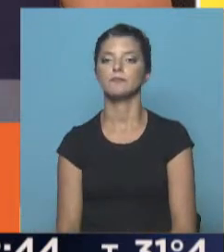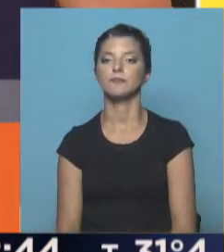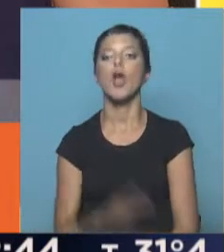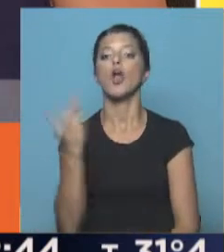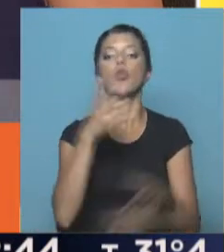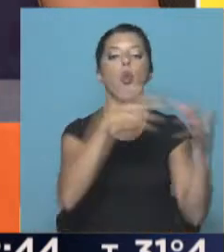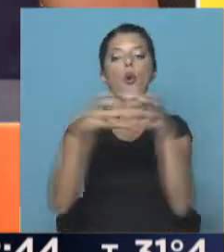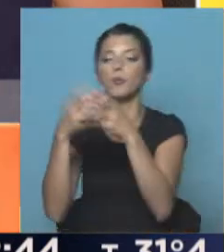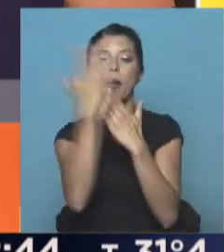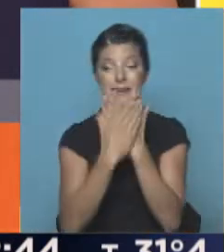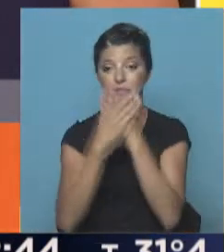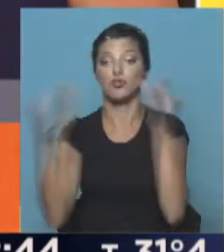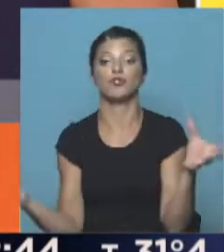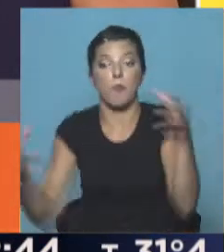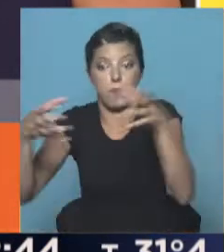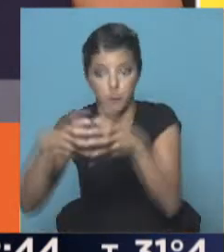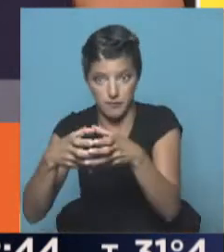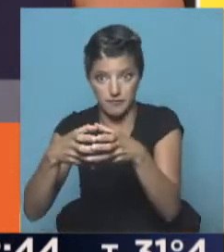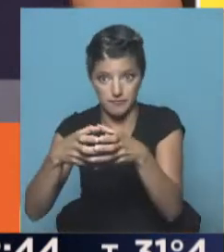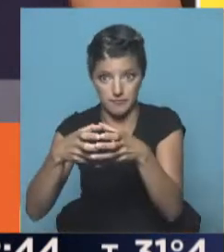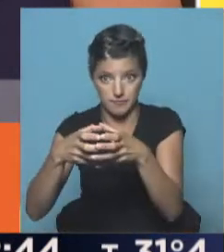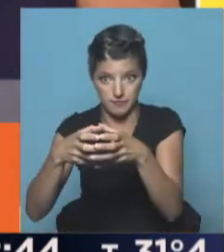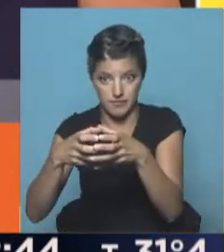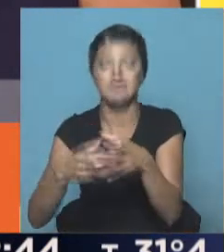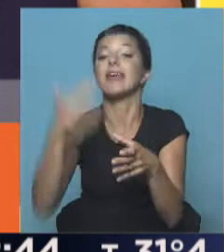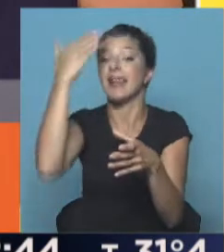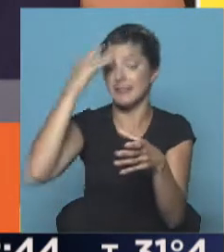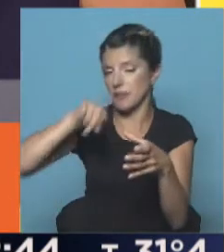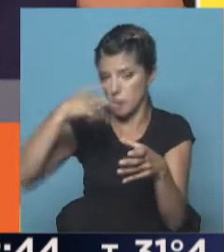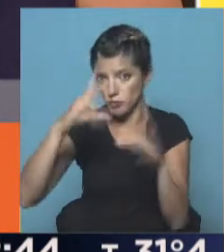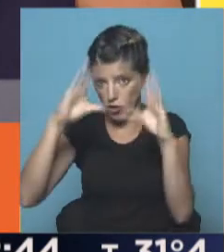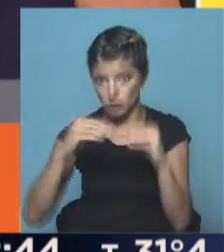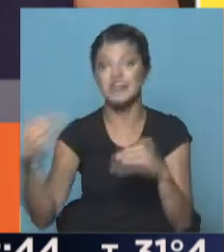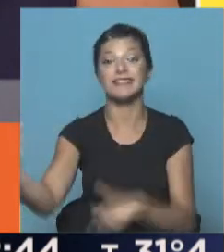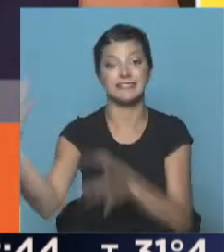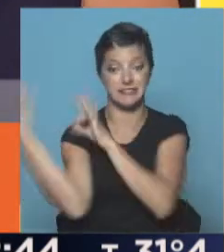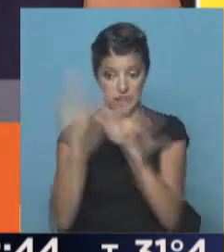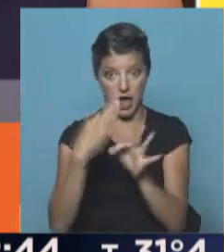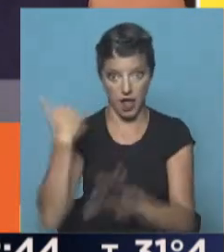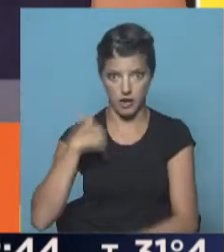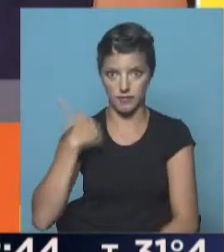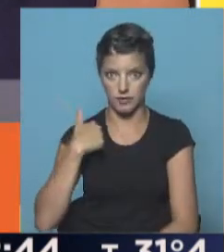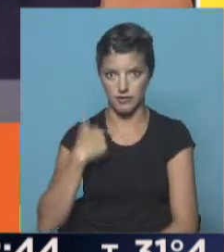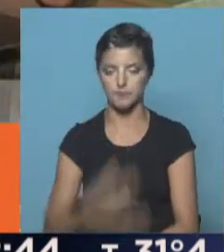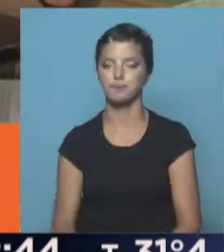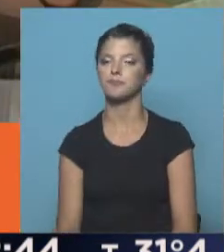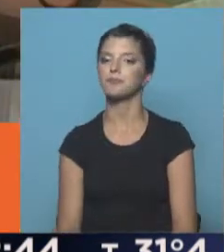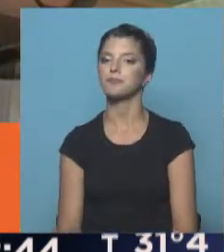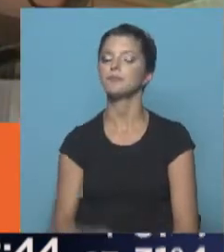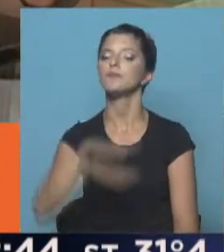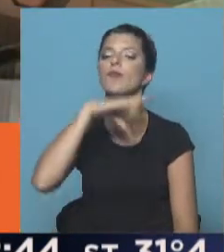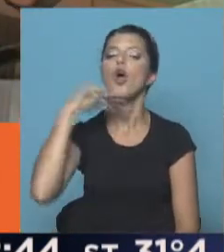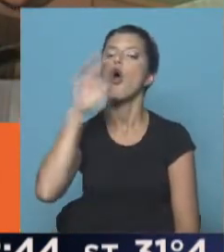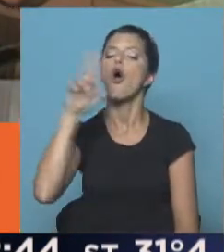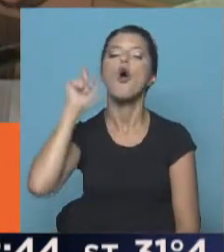se van a encontrar y se corona con su llegada al 15 a la noche y el 16 su bilateral ahora jorge no pensás también que el tema de la corrupción y